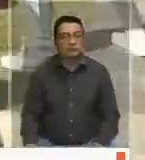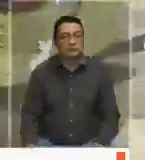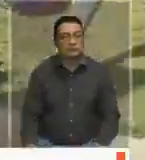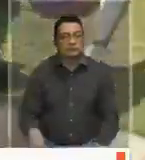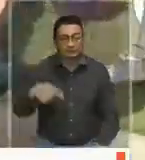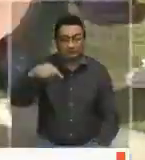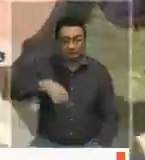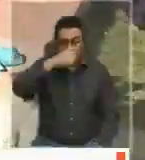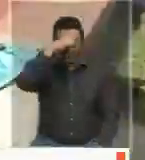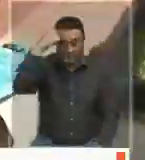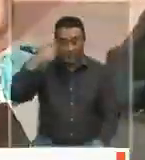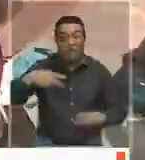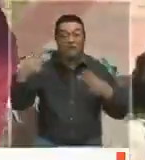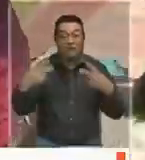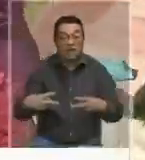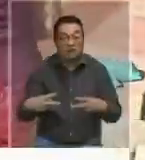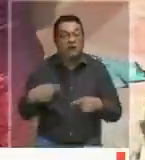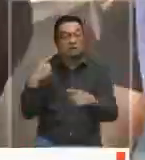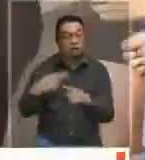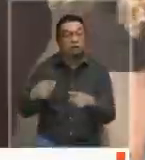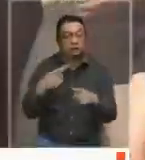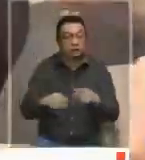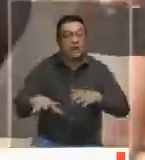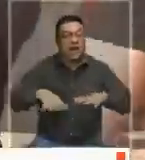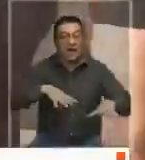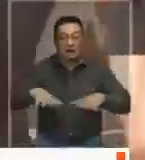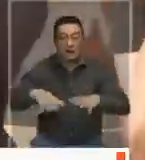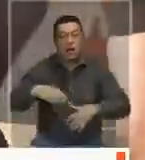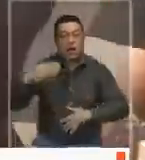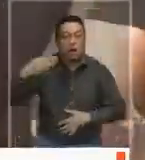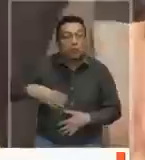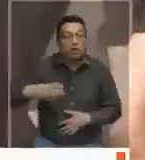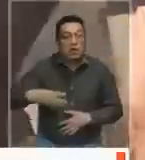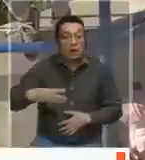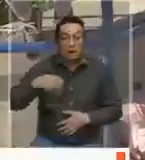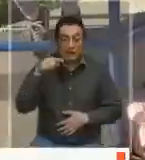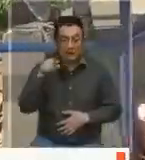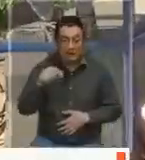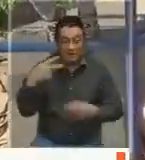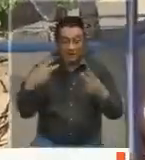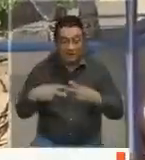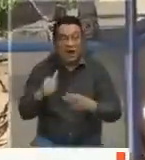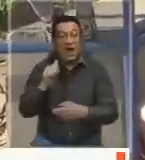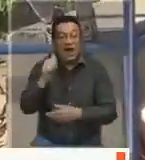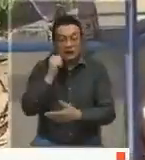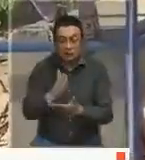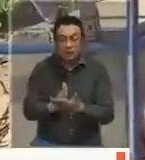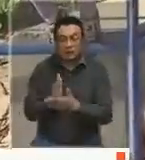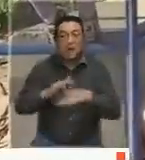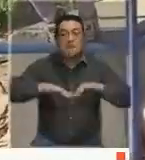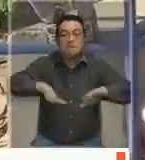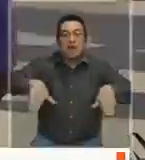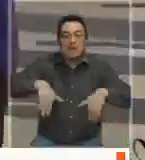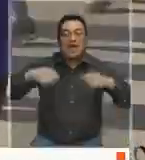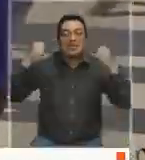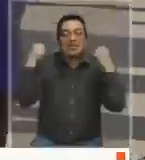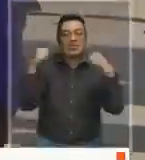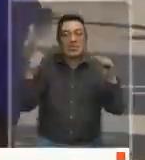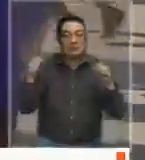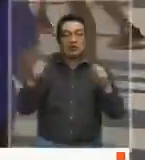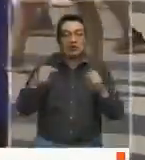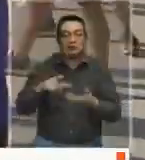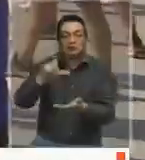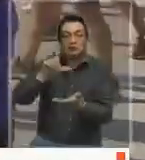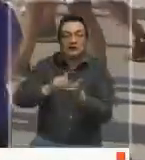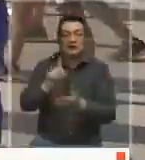Este verano a Viña del Mar no le faltarán actividades, porque el municipio de la Ciudad Jardín inauguró ayer la Playa del Deporte. Balneario ubicado en